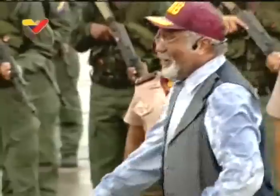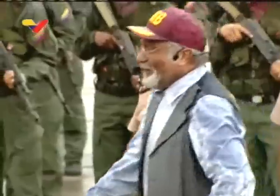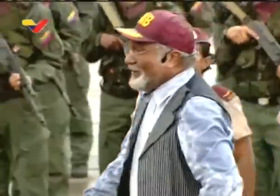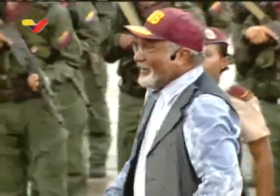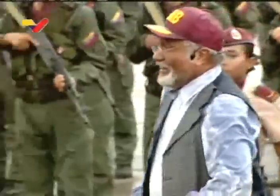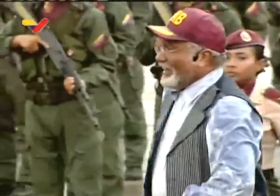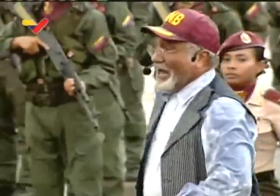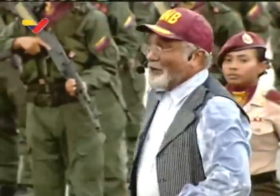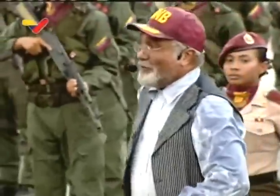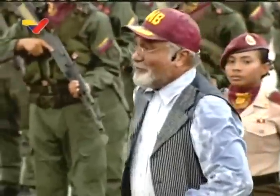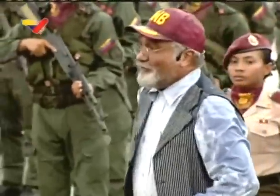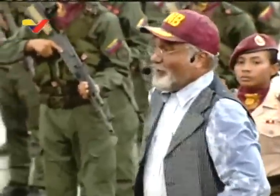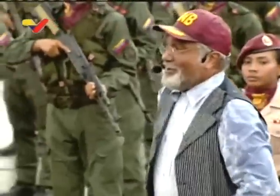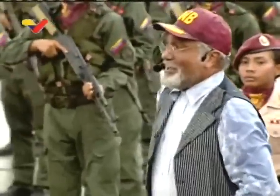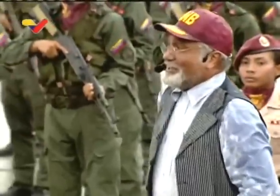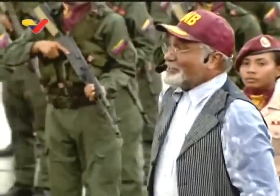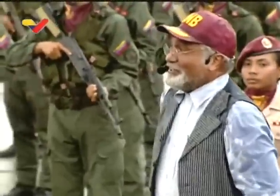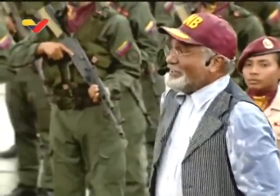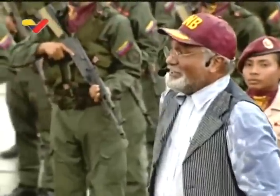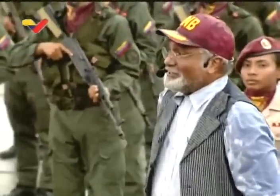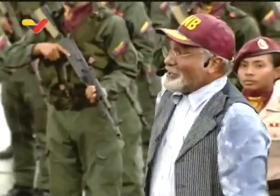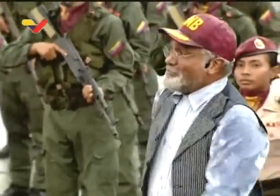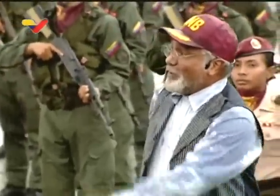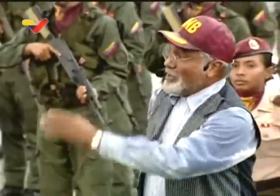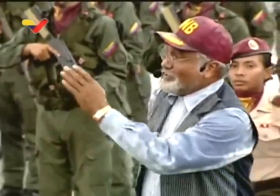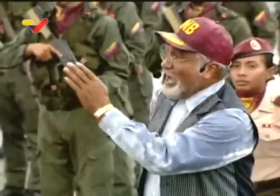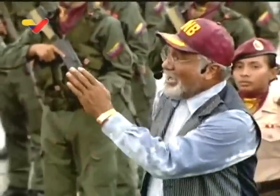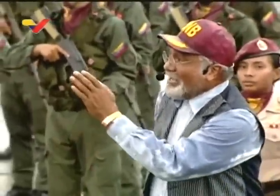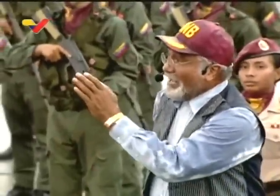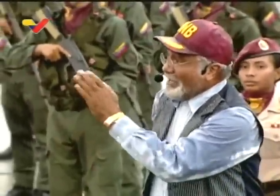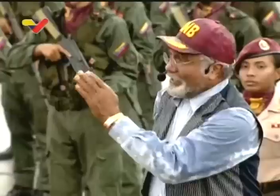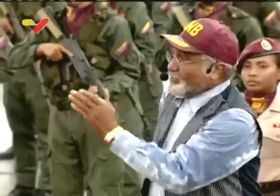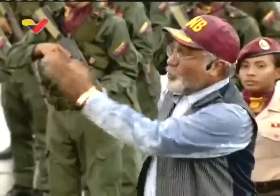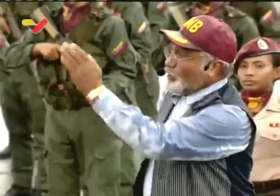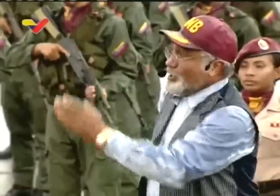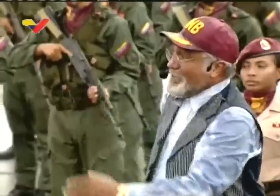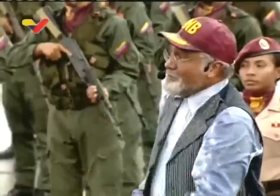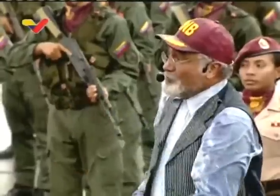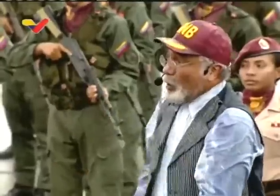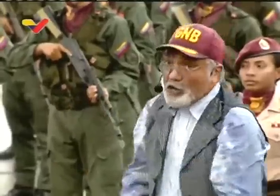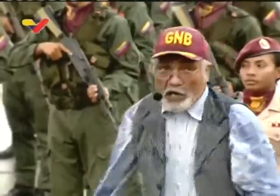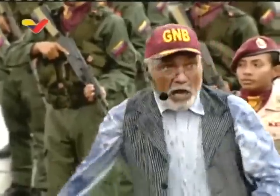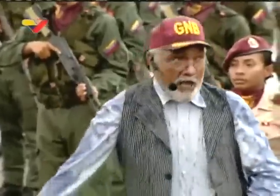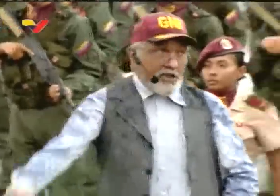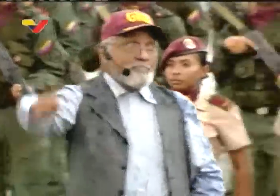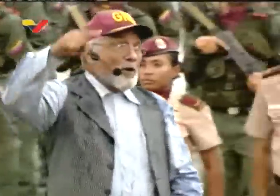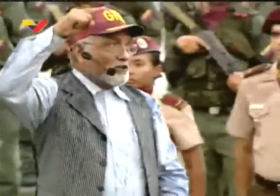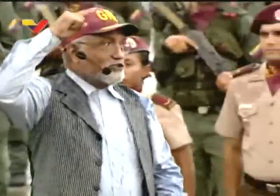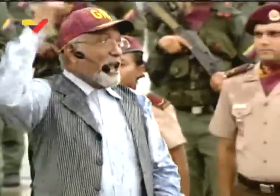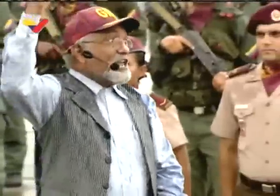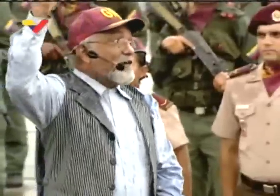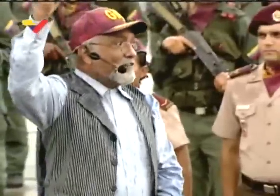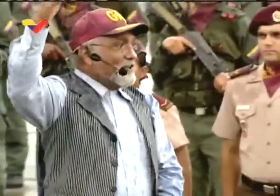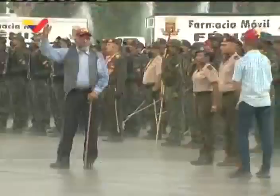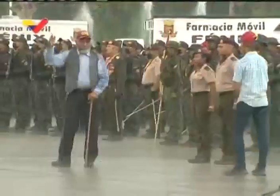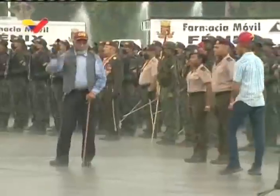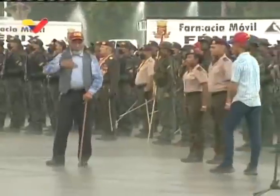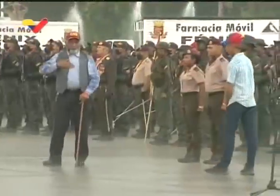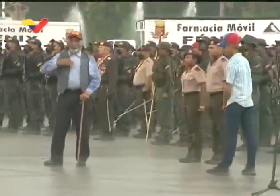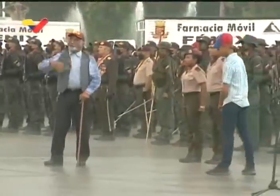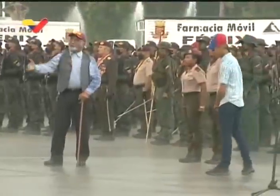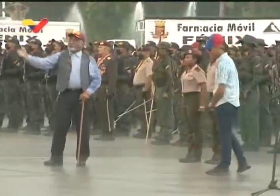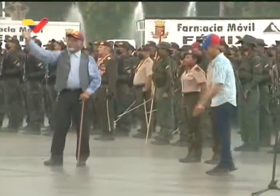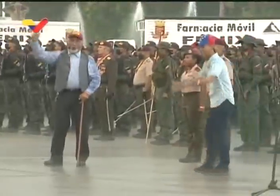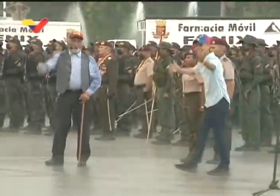Caray, hijo, el Ave Fénix simboliza el resurgimiento y la inmortalidad